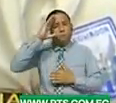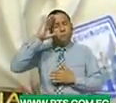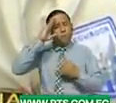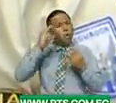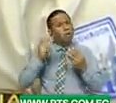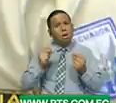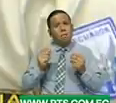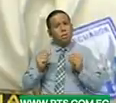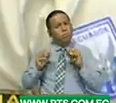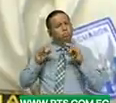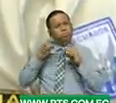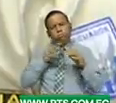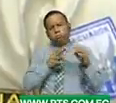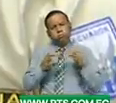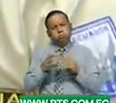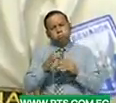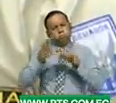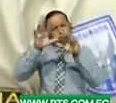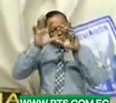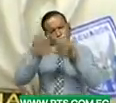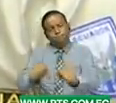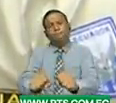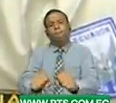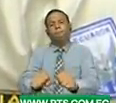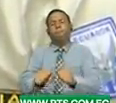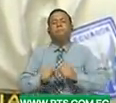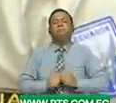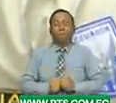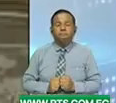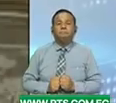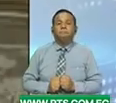policial, dándoles persecución y alcance a los